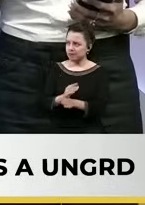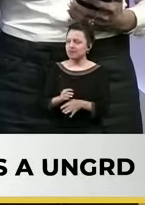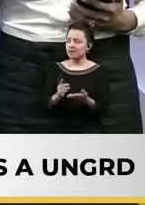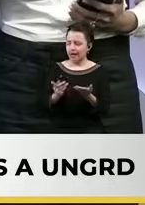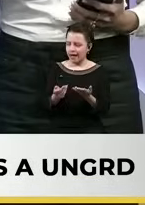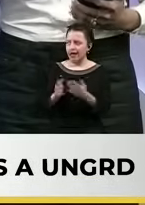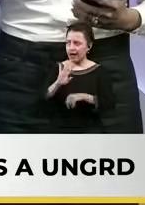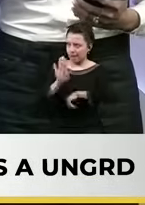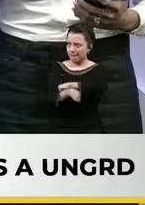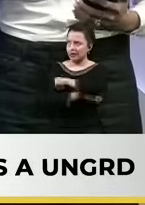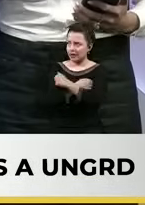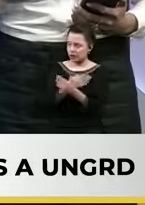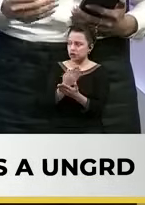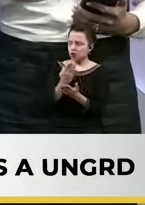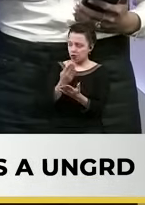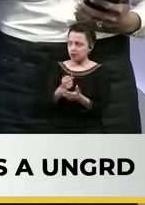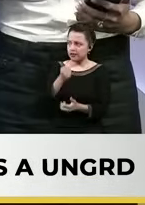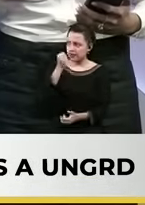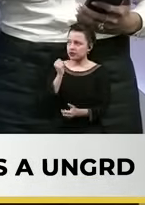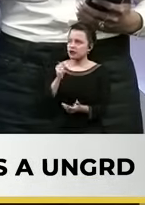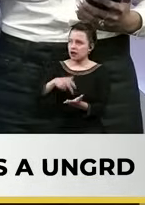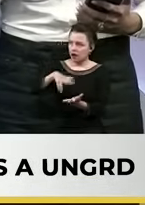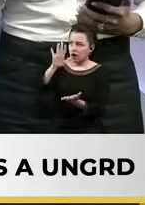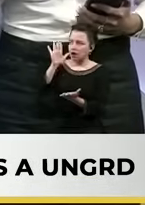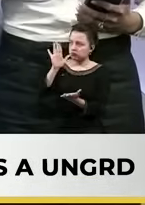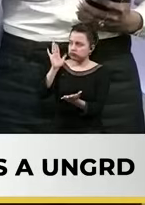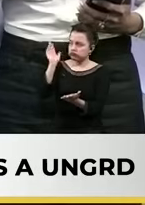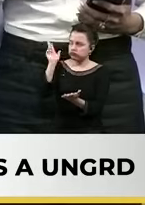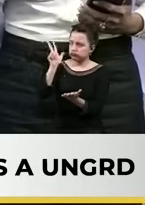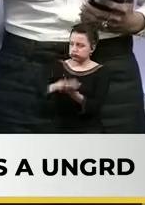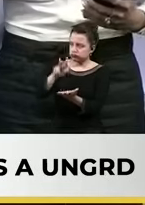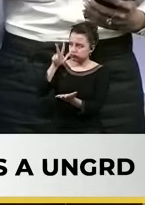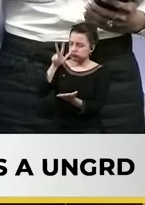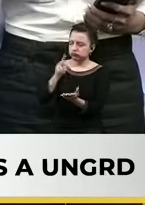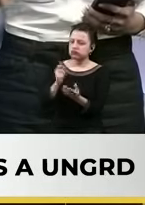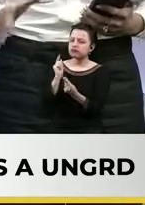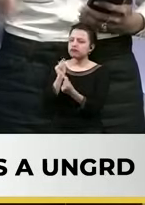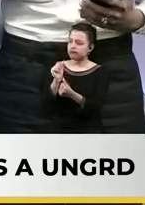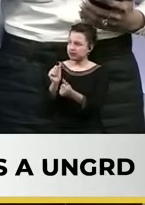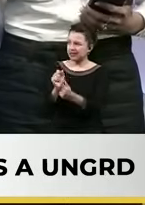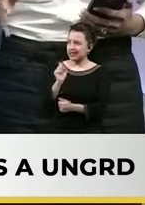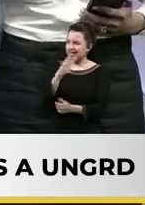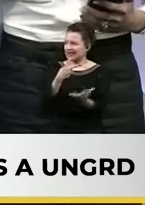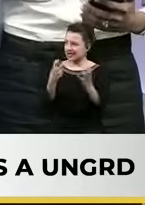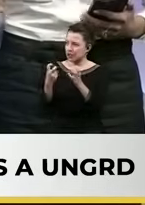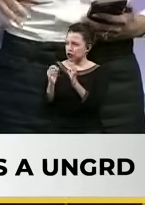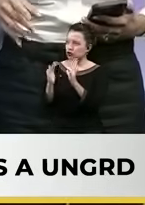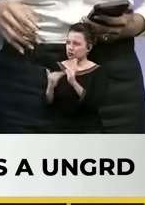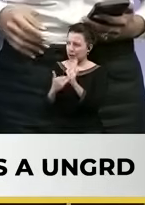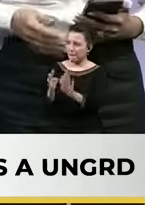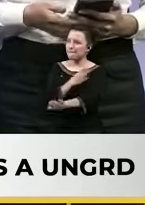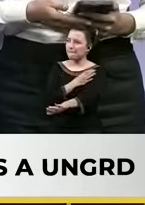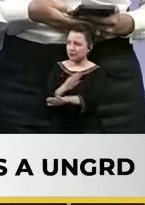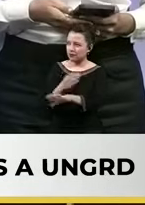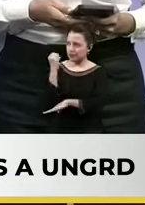ministro de Hacienda autorizó por solicitud de Olmedo López el desembolso de 700 mil millones de